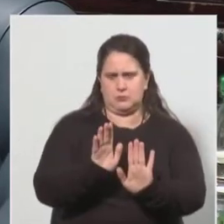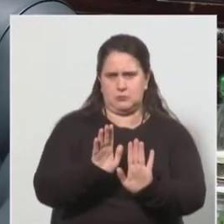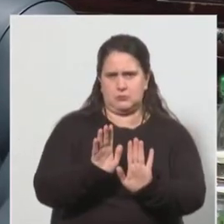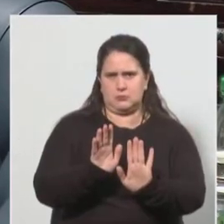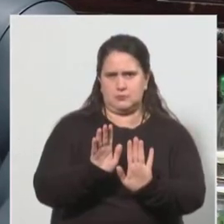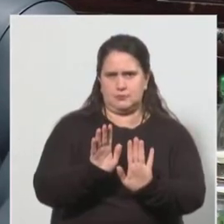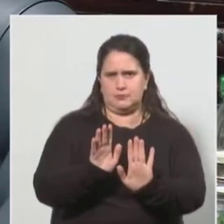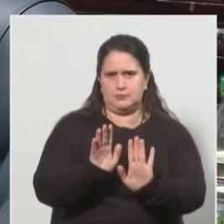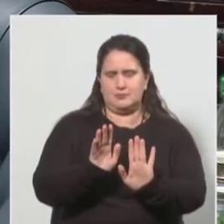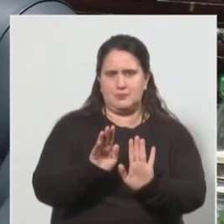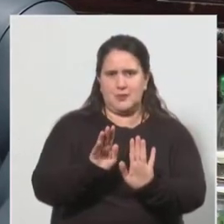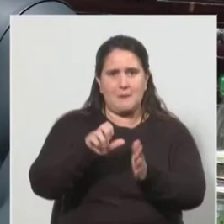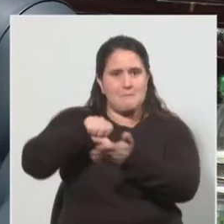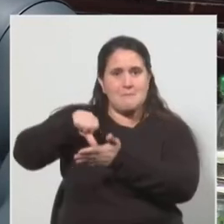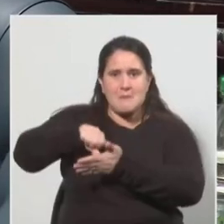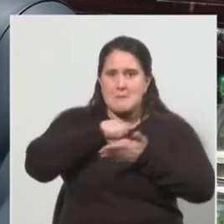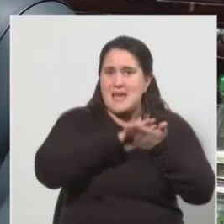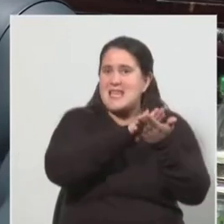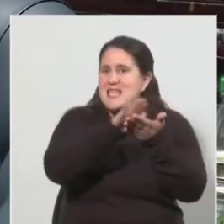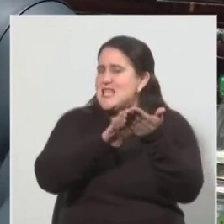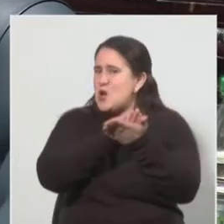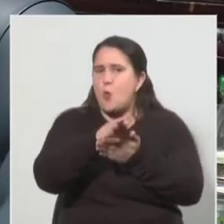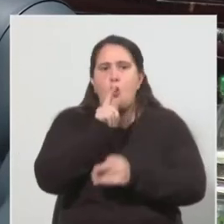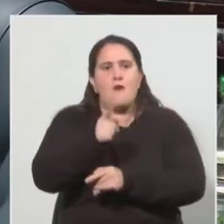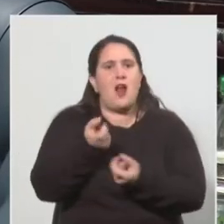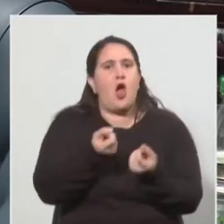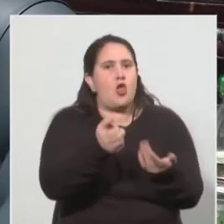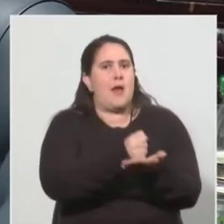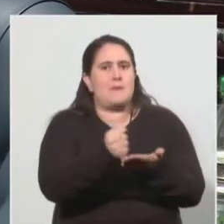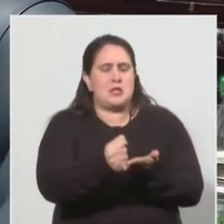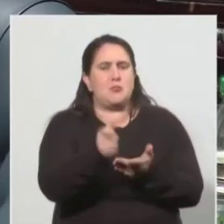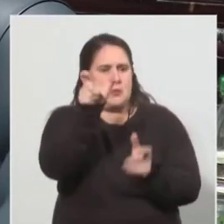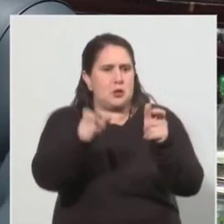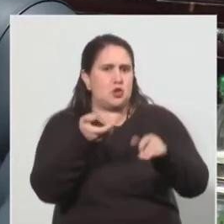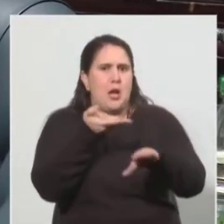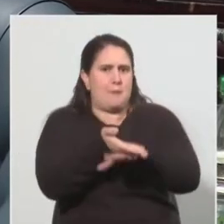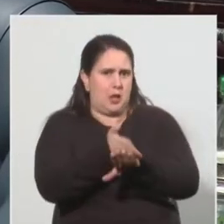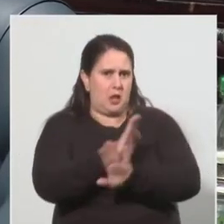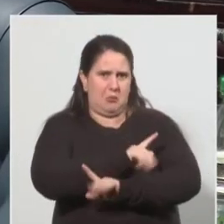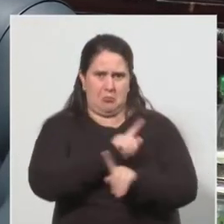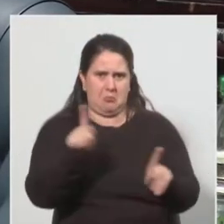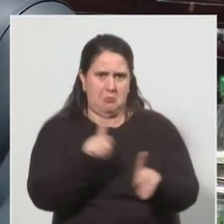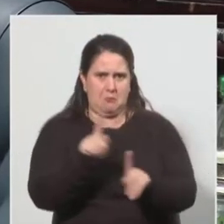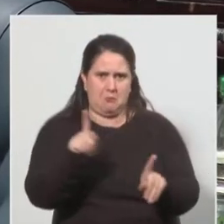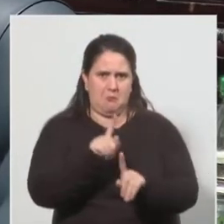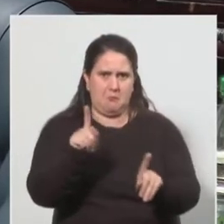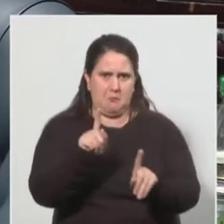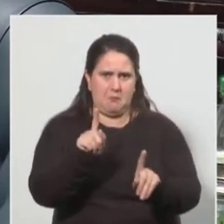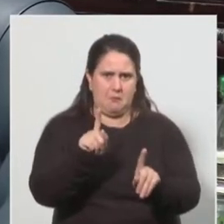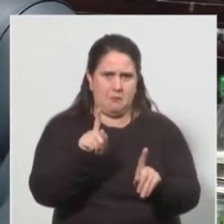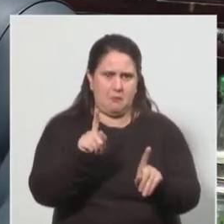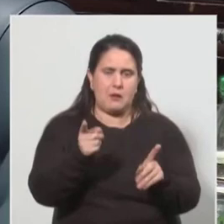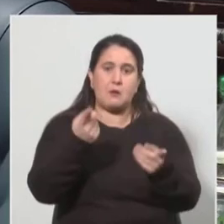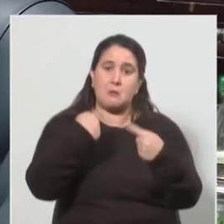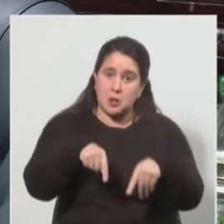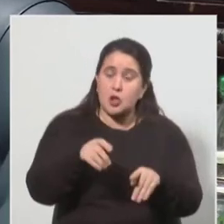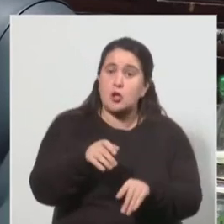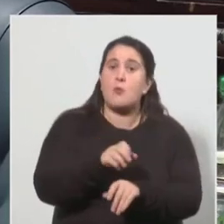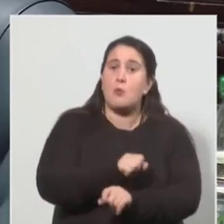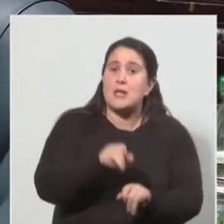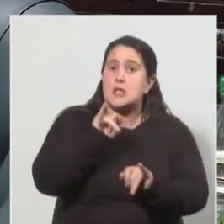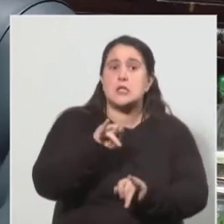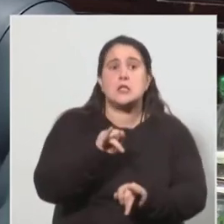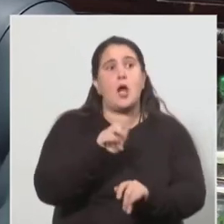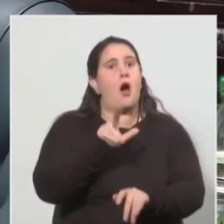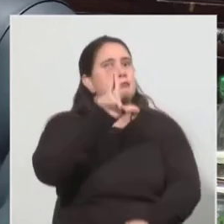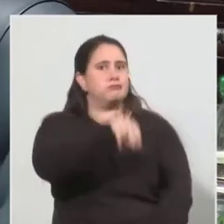Reitero, ningún país está obligado a expedir pasaportes a cualquier persona que lo solicite, y que en cambio es válido